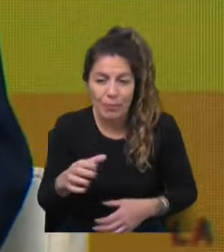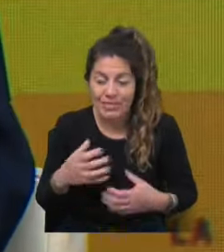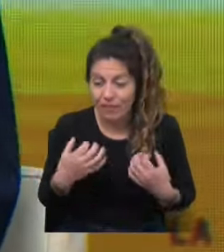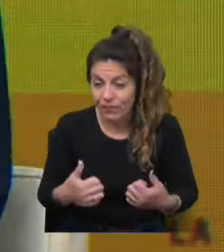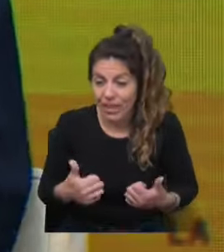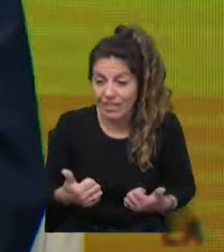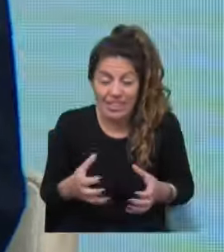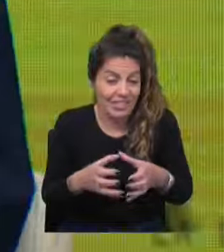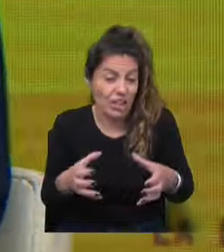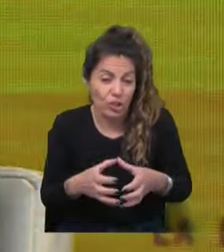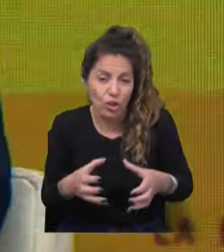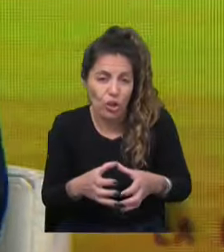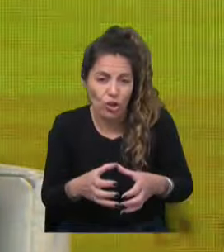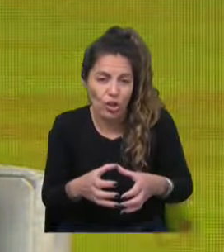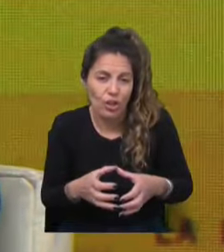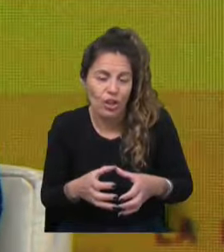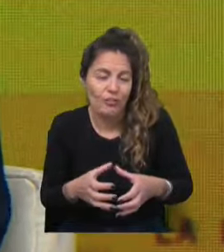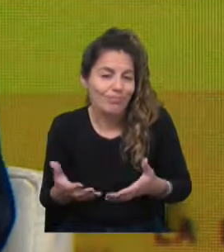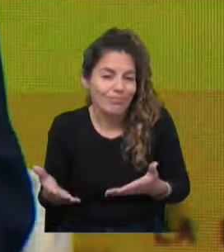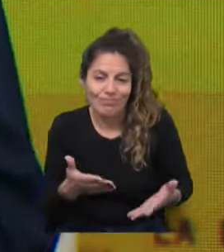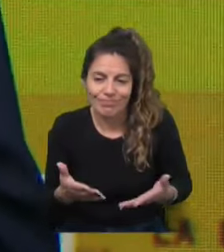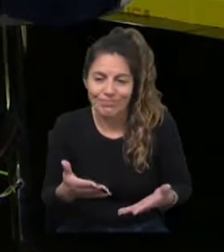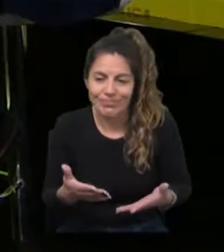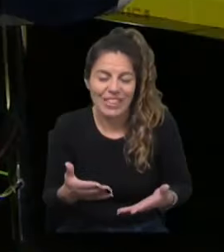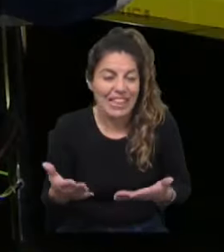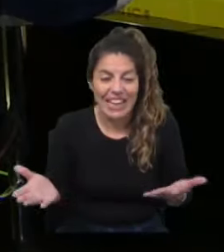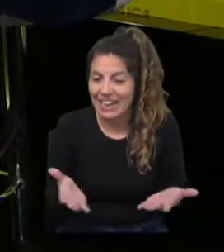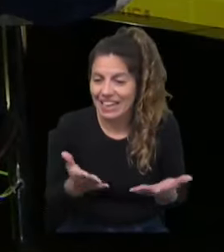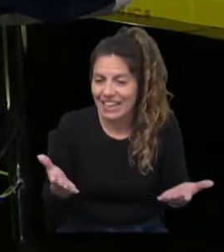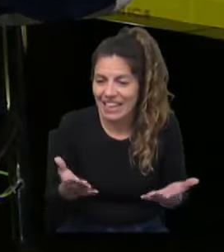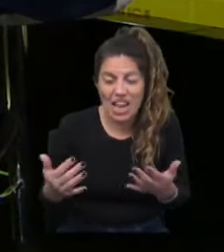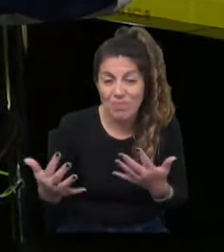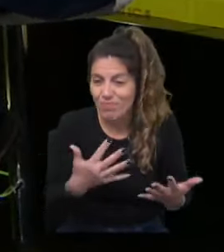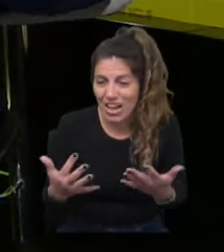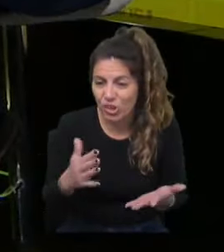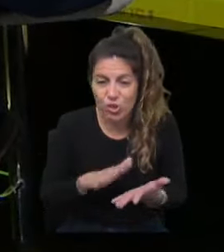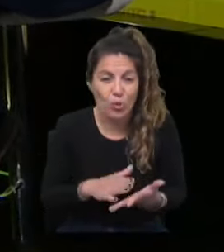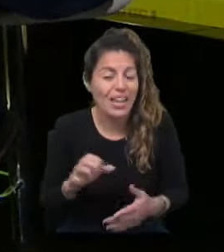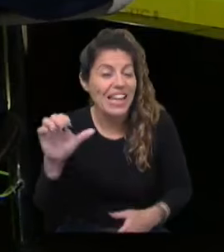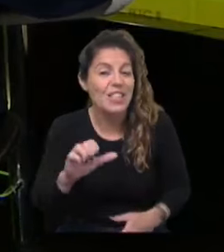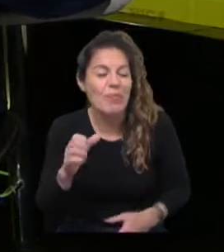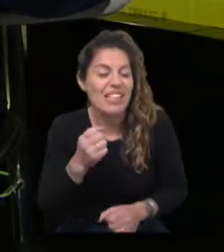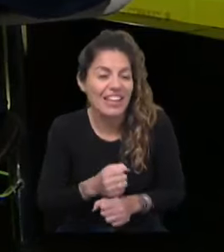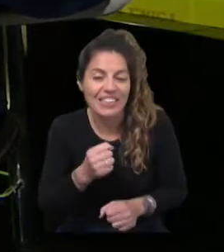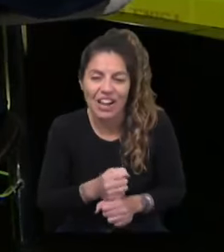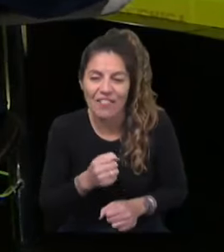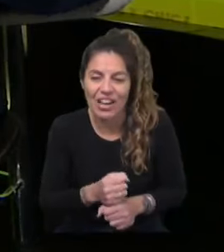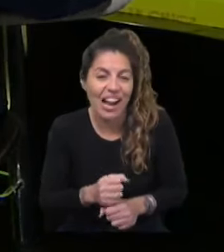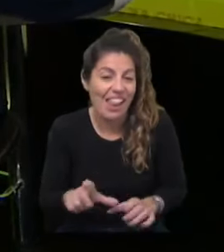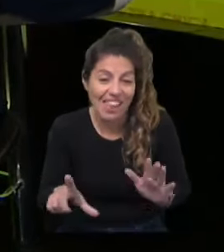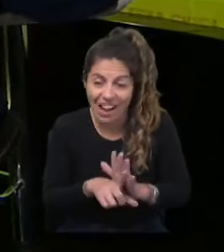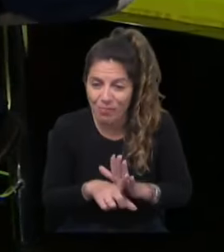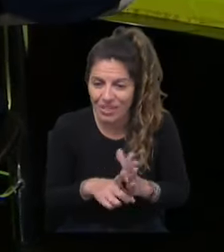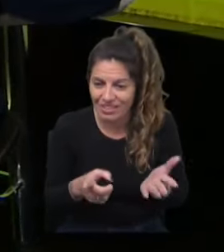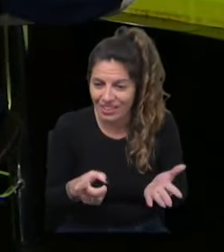digamos, del sector, una especie de dumping inverso, algo claro. así, que genera impacto sobre las empresas que trabajan, no sé,